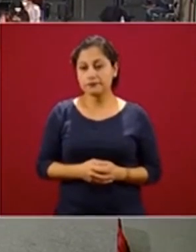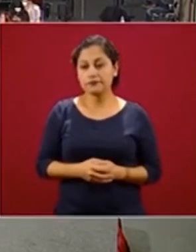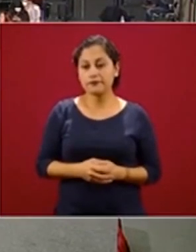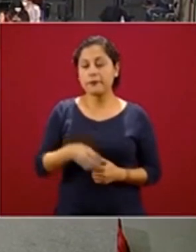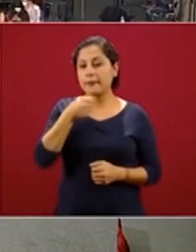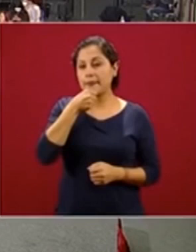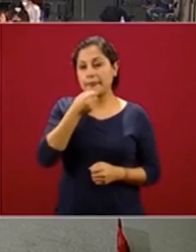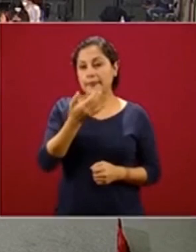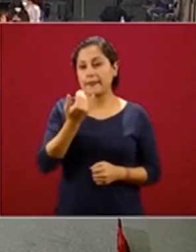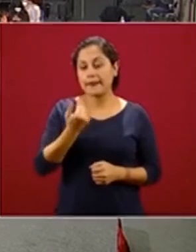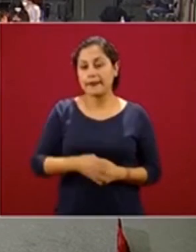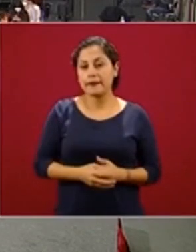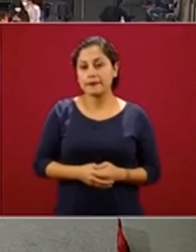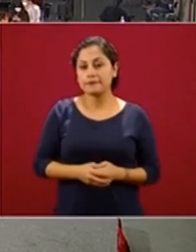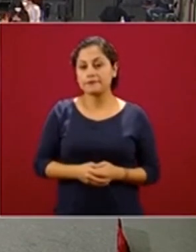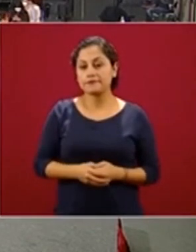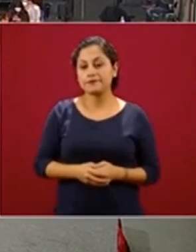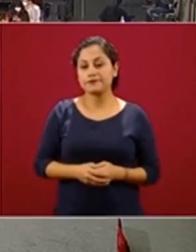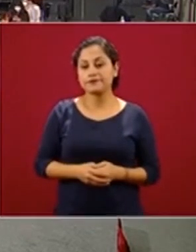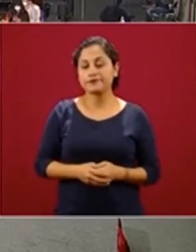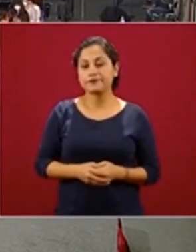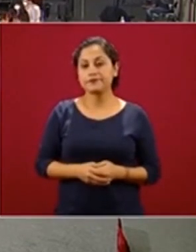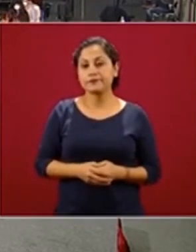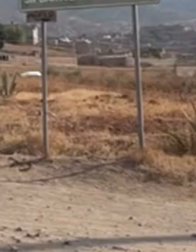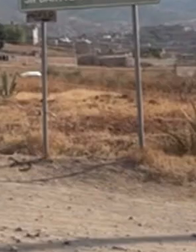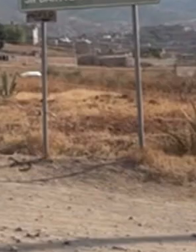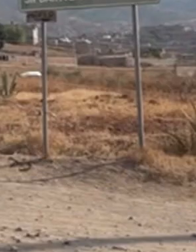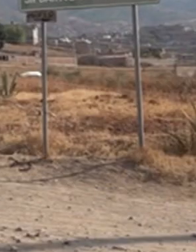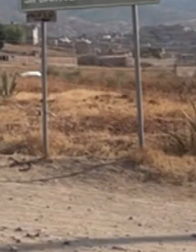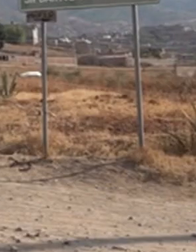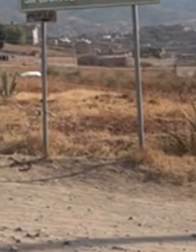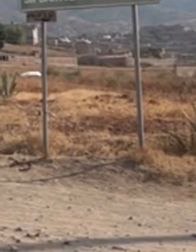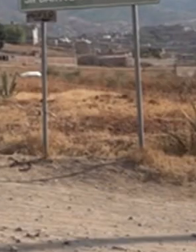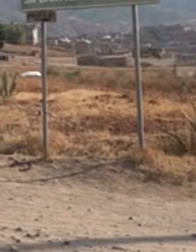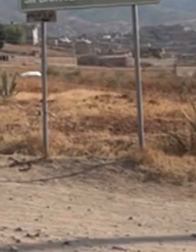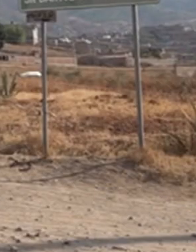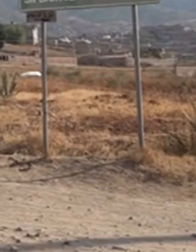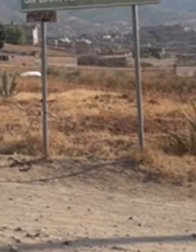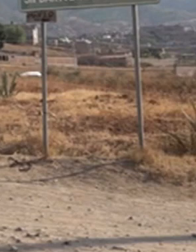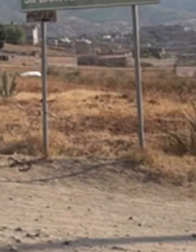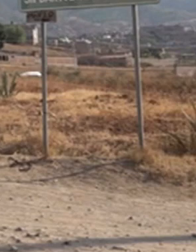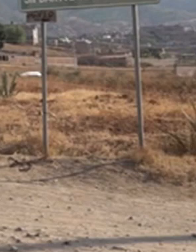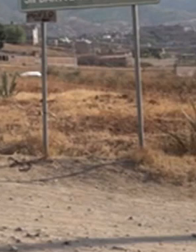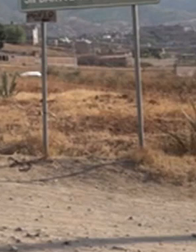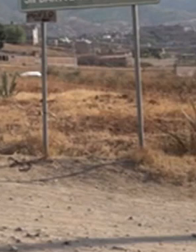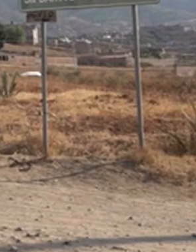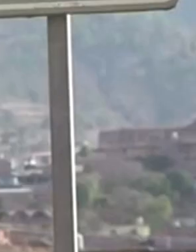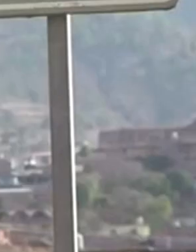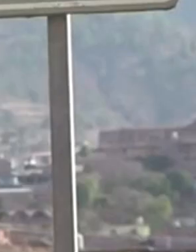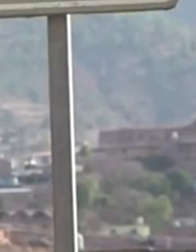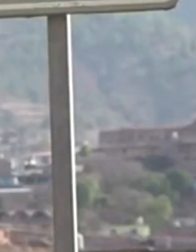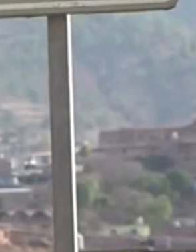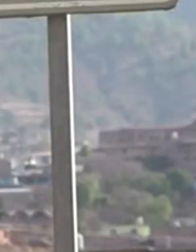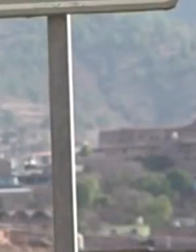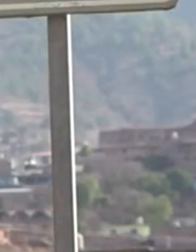en el mejor de los casos. Otros cálculos de su secretaría hablan de hasta 60.000. En Oaxaca, el segundo estado más pobre del